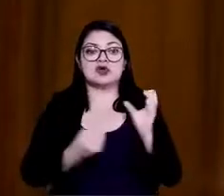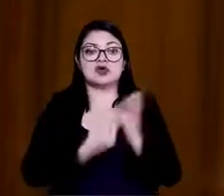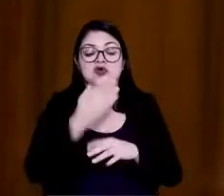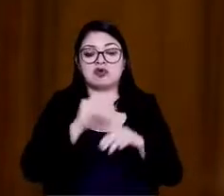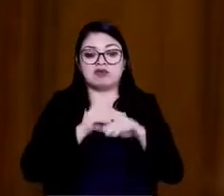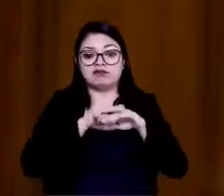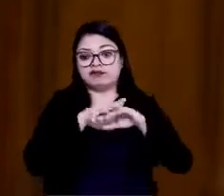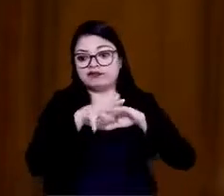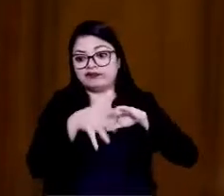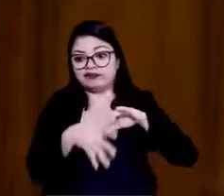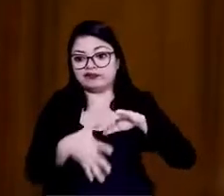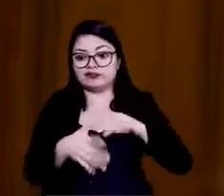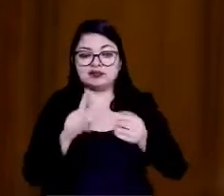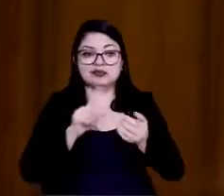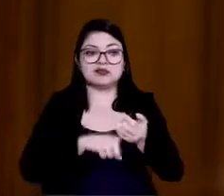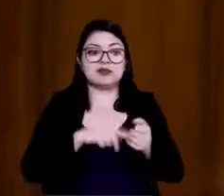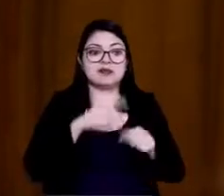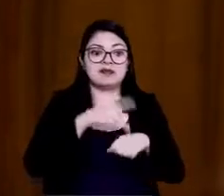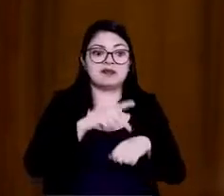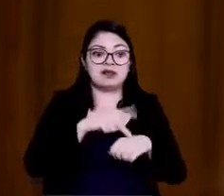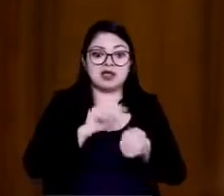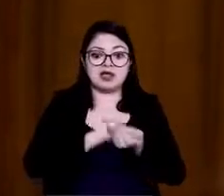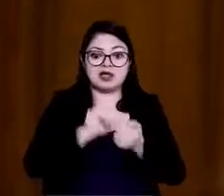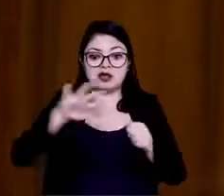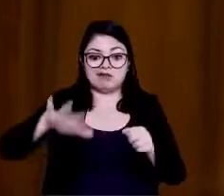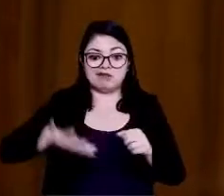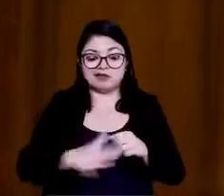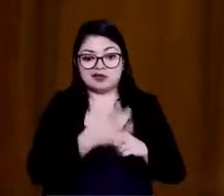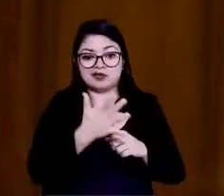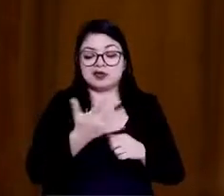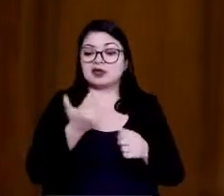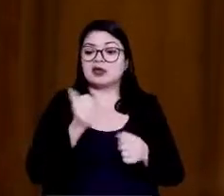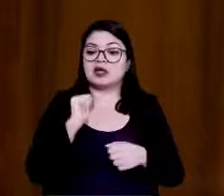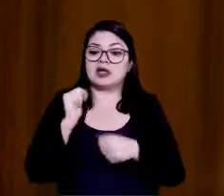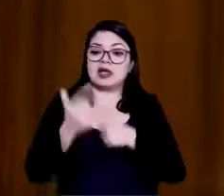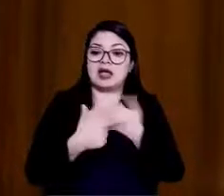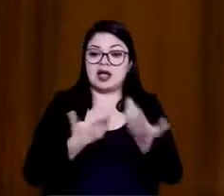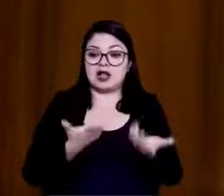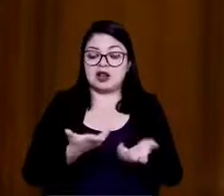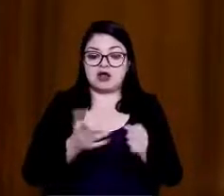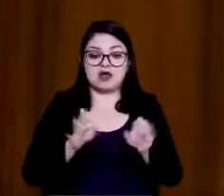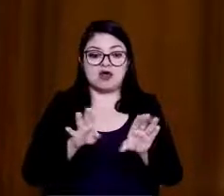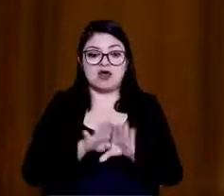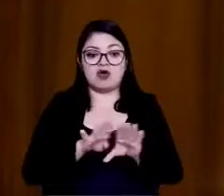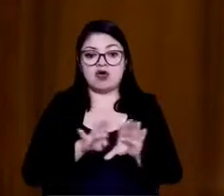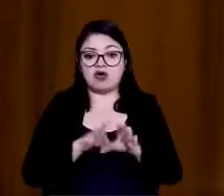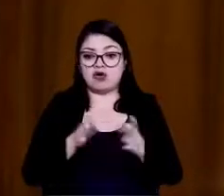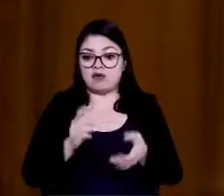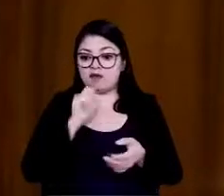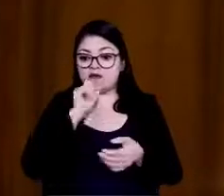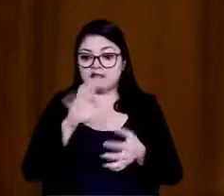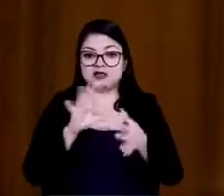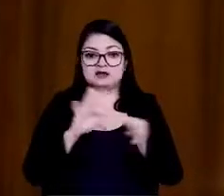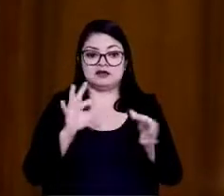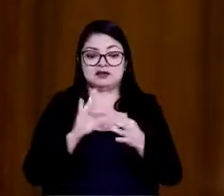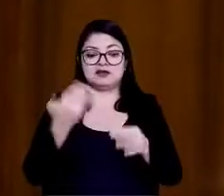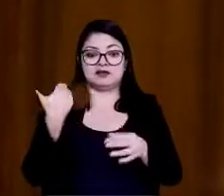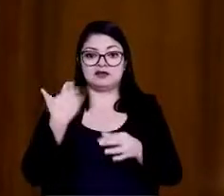deslaves, aludes, socavones y otro tipo de siniestros, como ya lo hemos